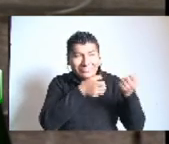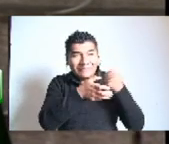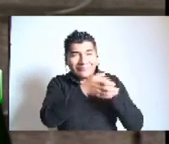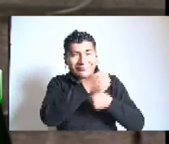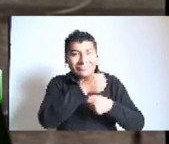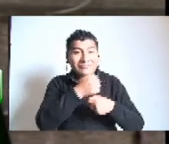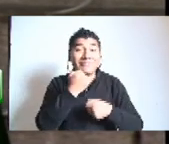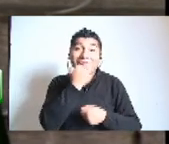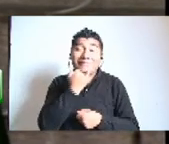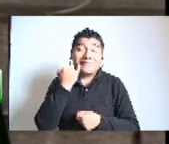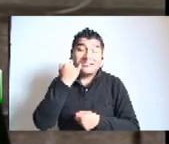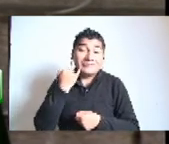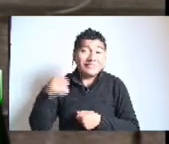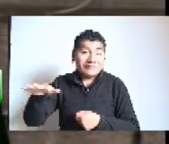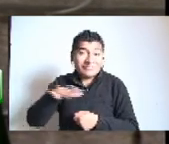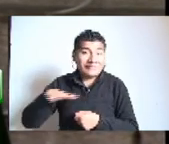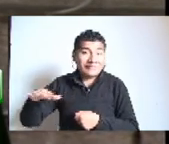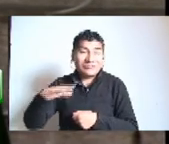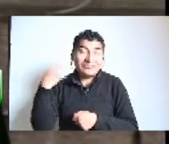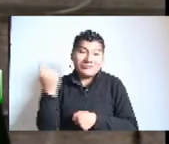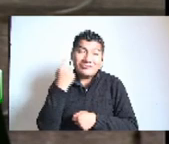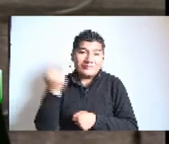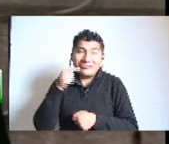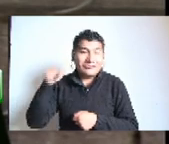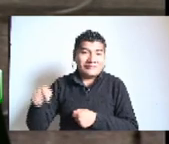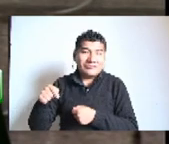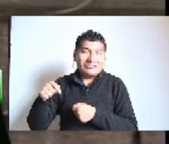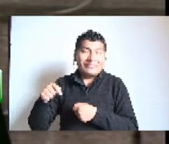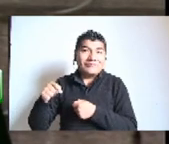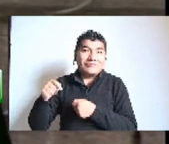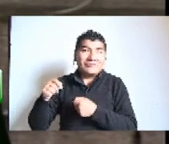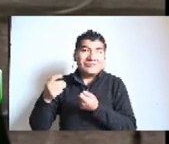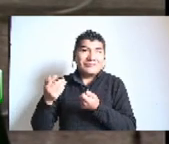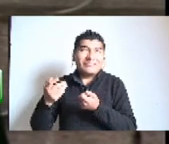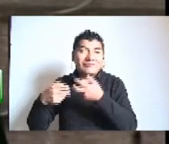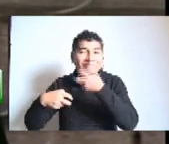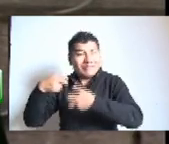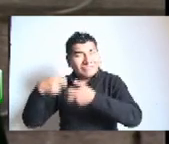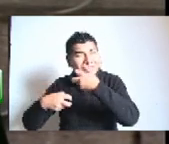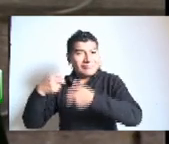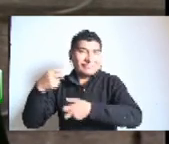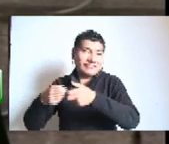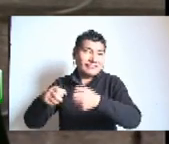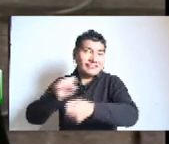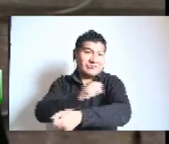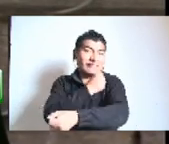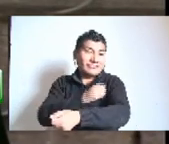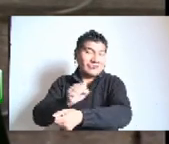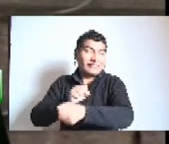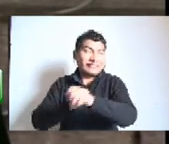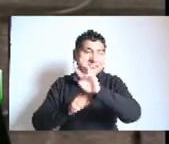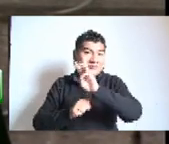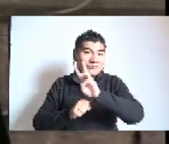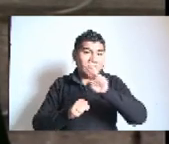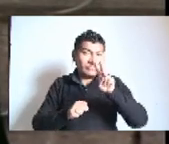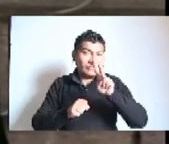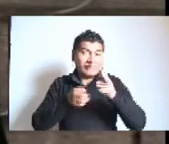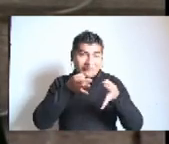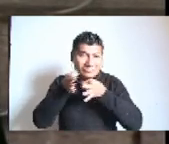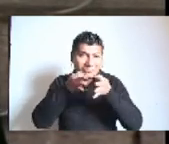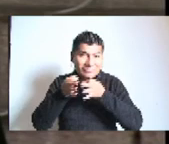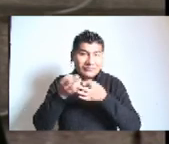Israel siempre ha estado en este dilema. Dice así el Salmo 62: